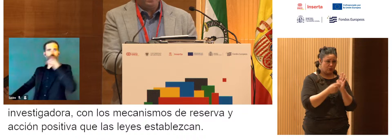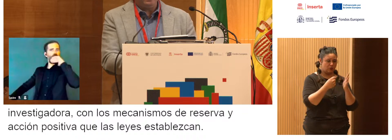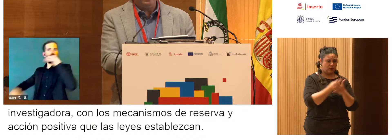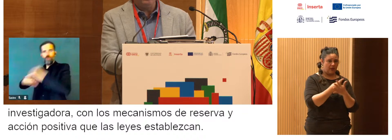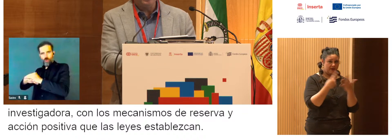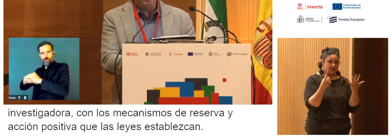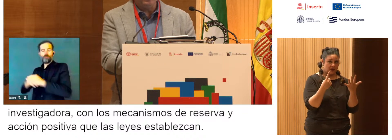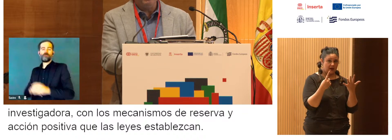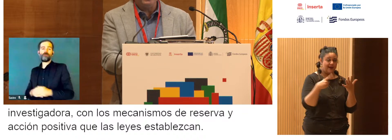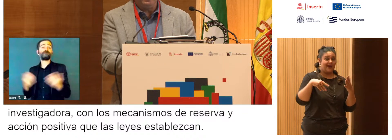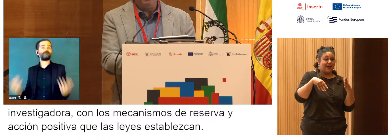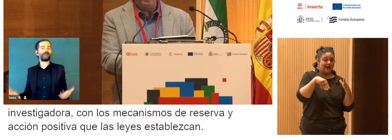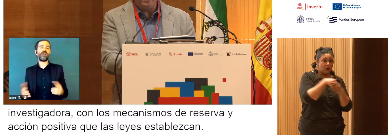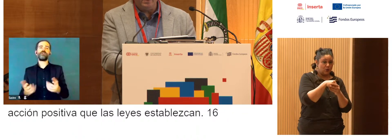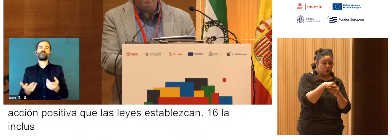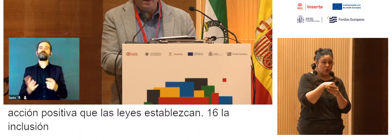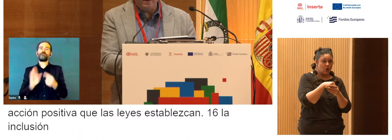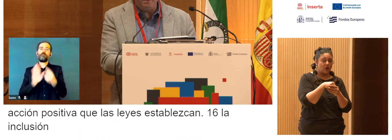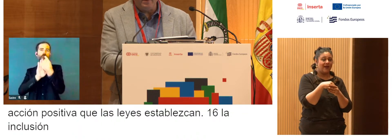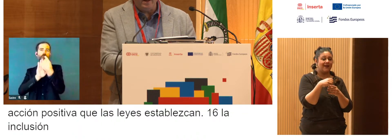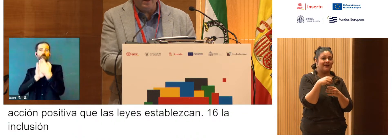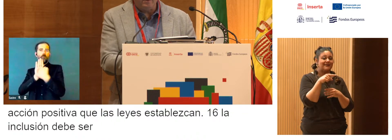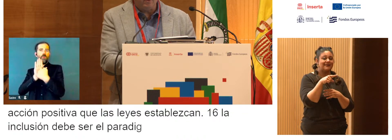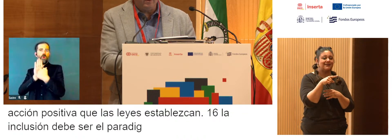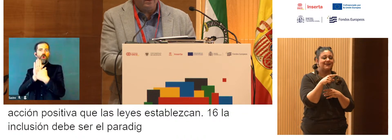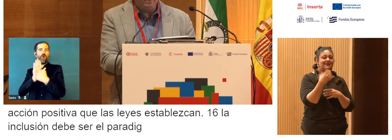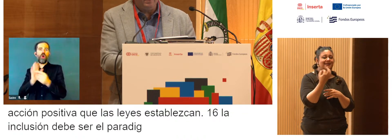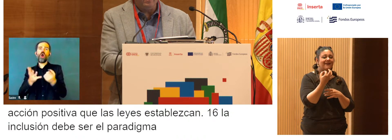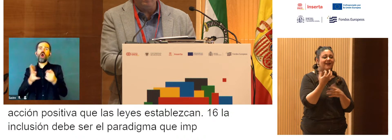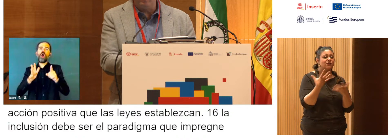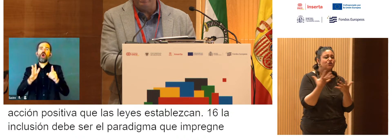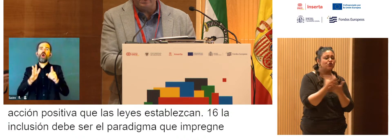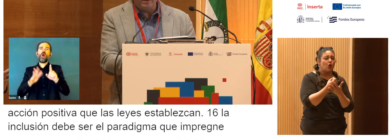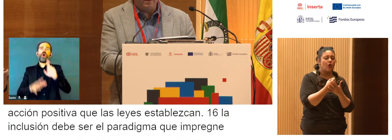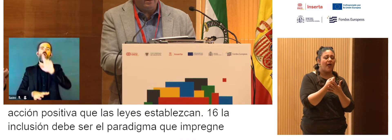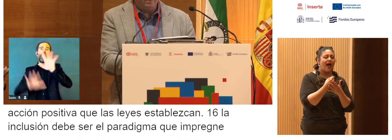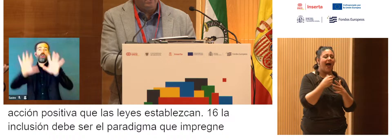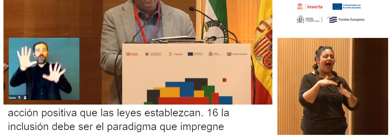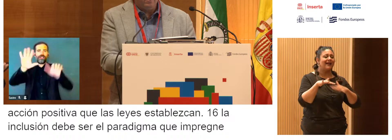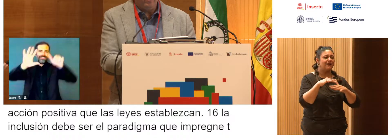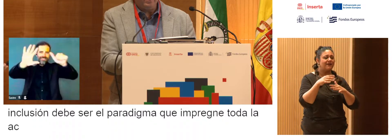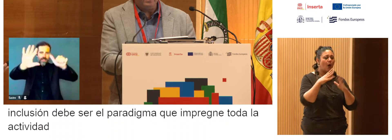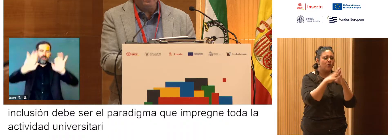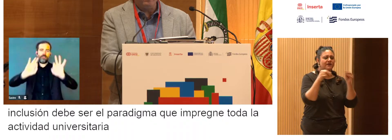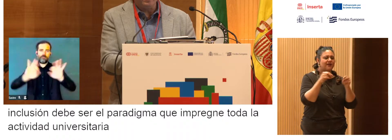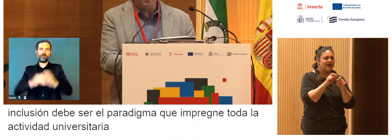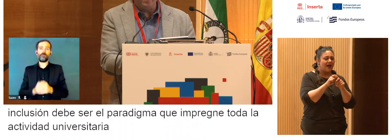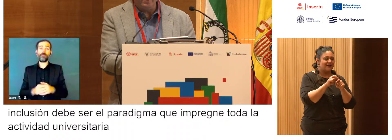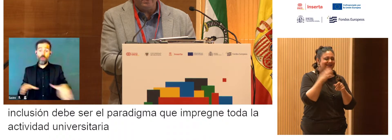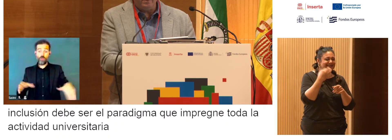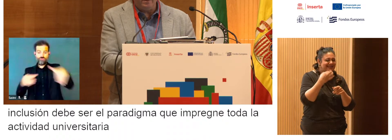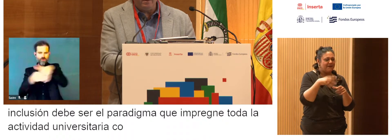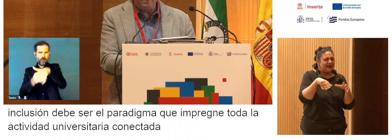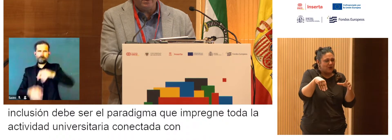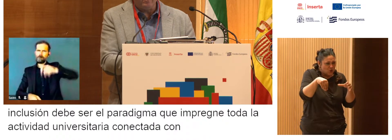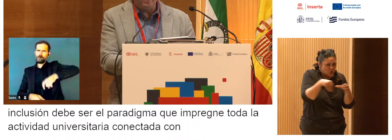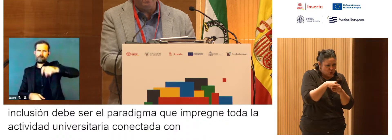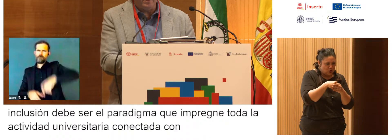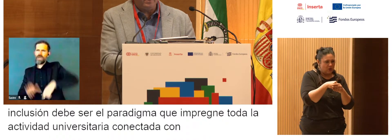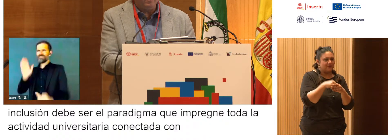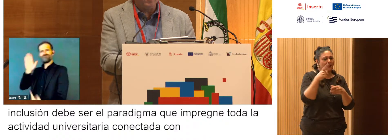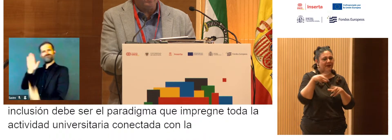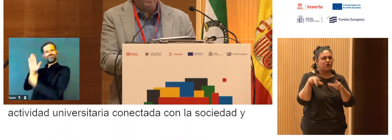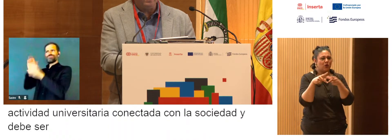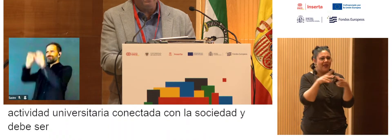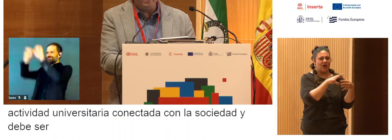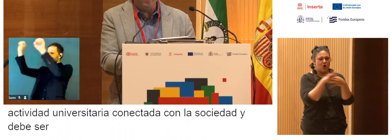16. La inclusión debe ser el paradigma que impregne toda la actividad universitaria, conectada con la sociedad y debe ser